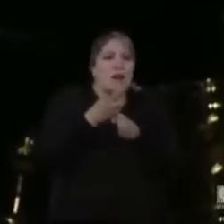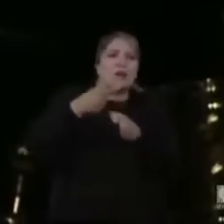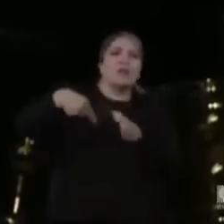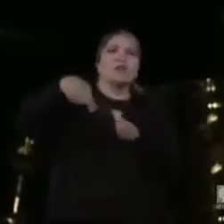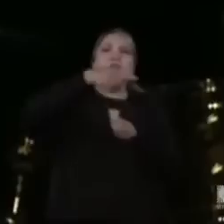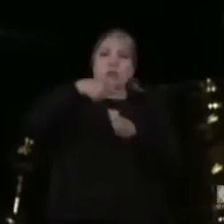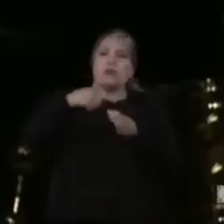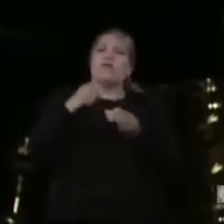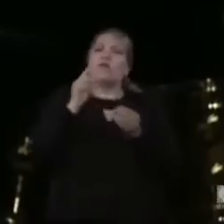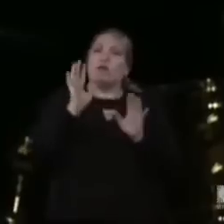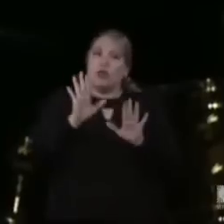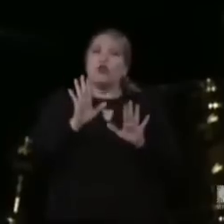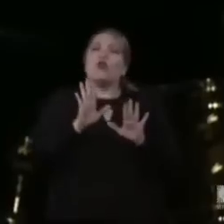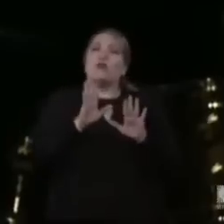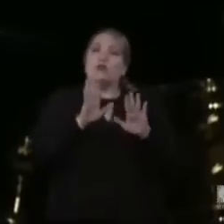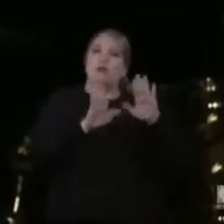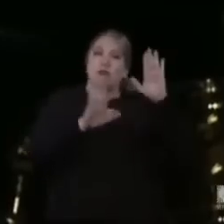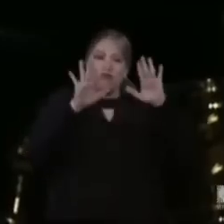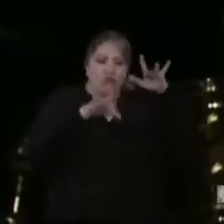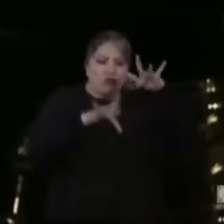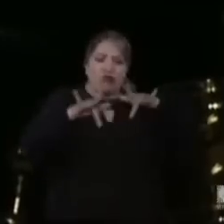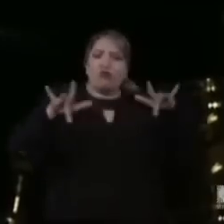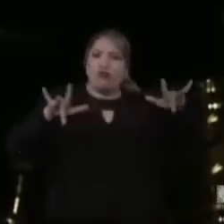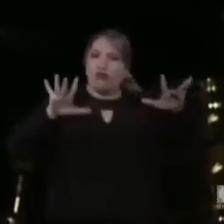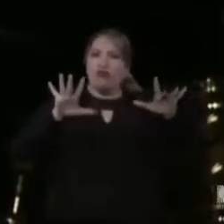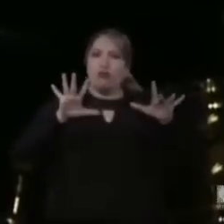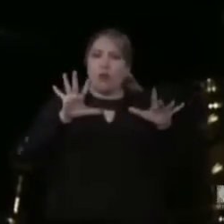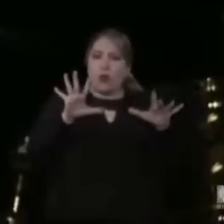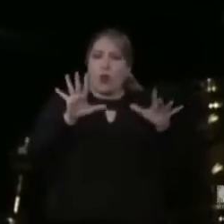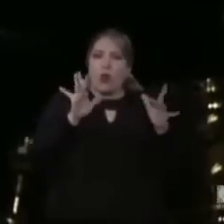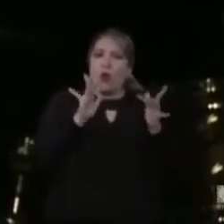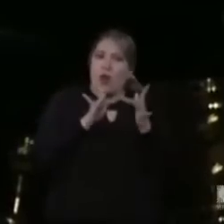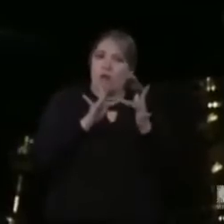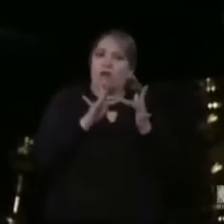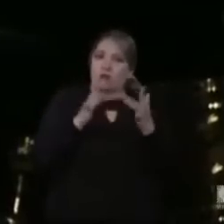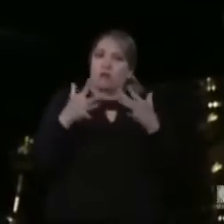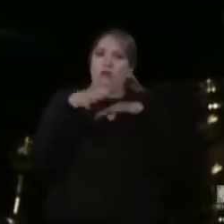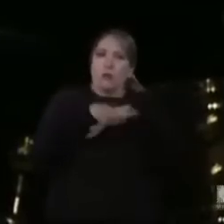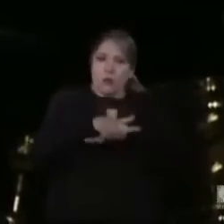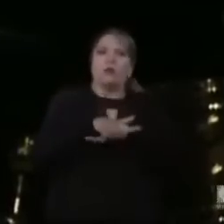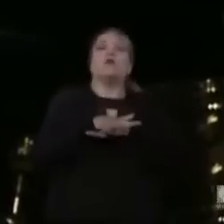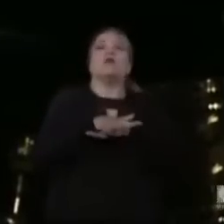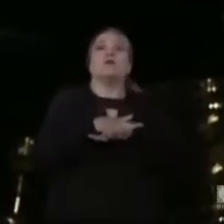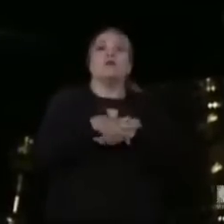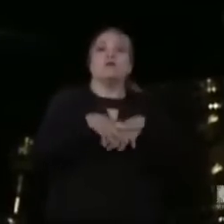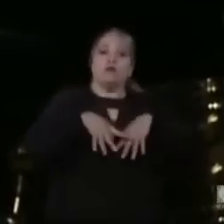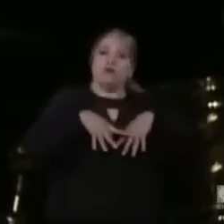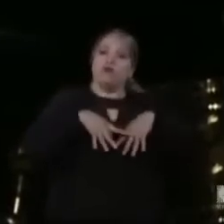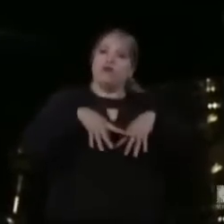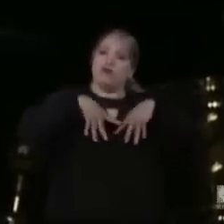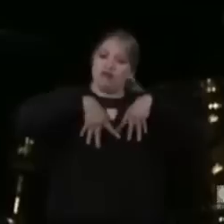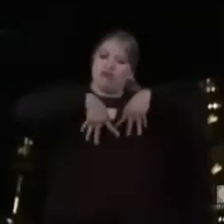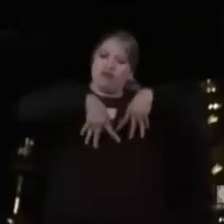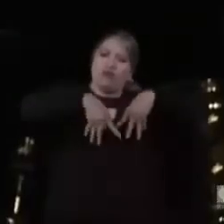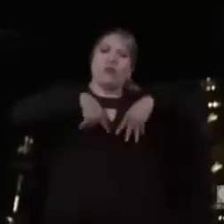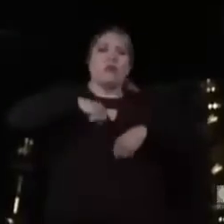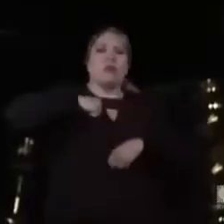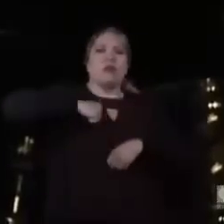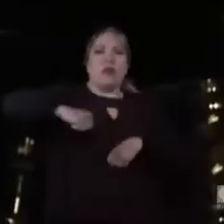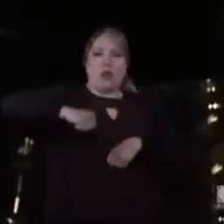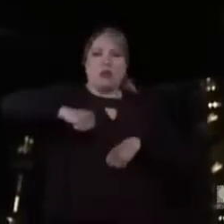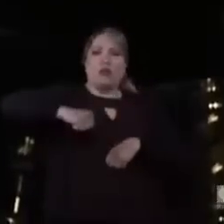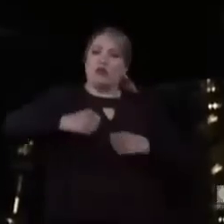la participación incluyente y deliberativa y el respeto a la movilización como expresión de